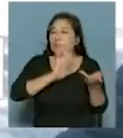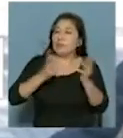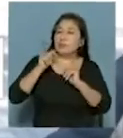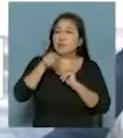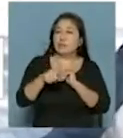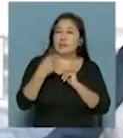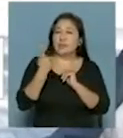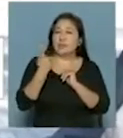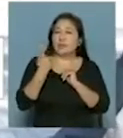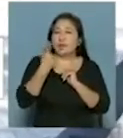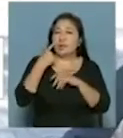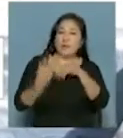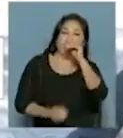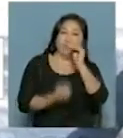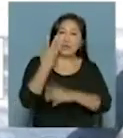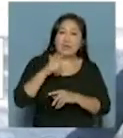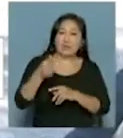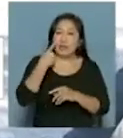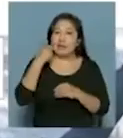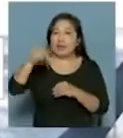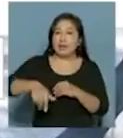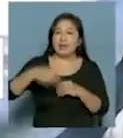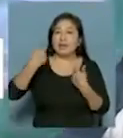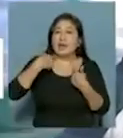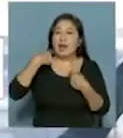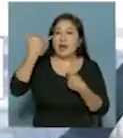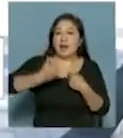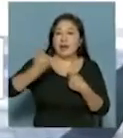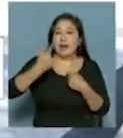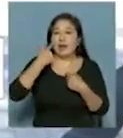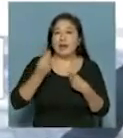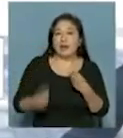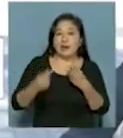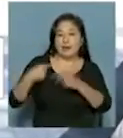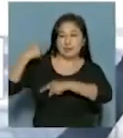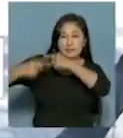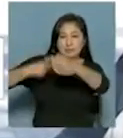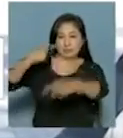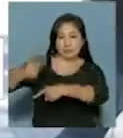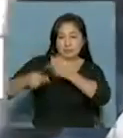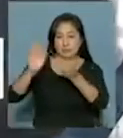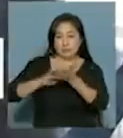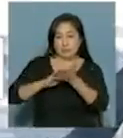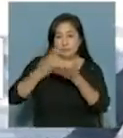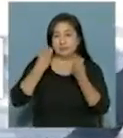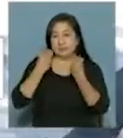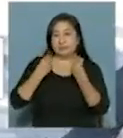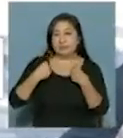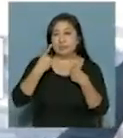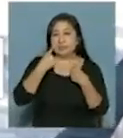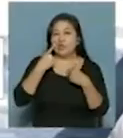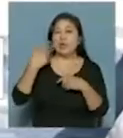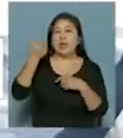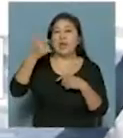aproximadamente en su creación y bueno, ya hemos realizado procedimientos en lo que respecta al código aduanero,